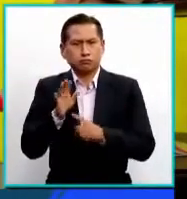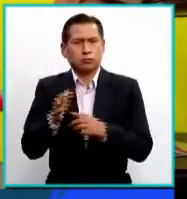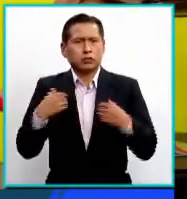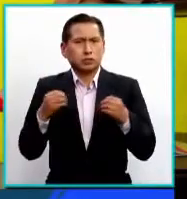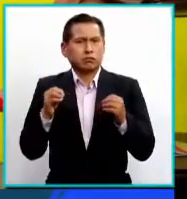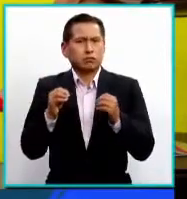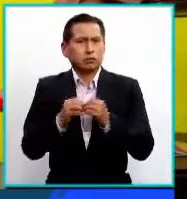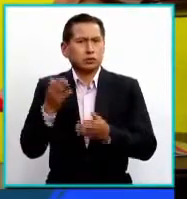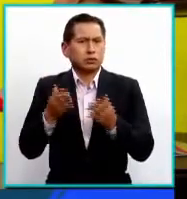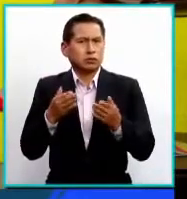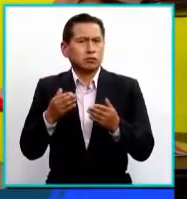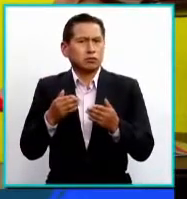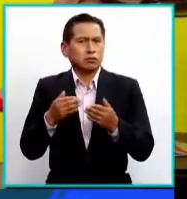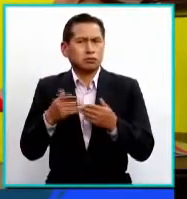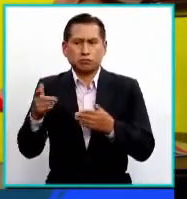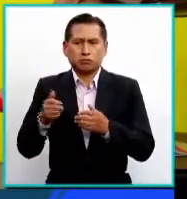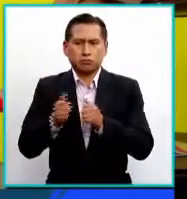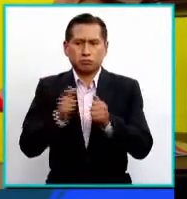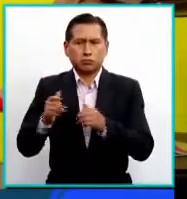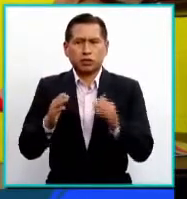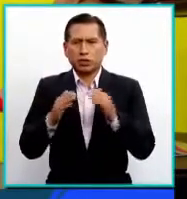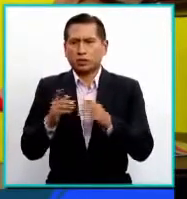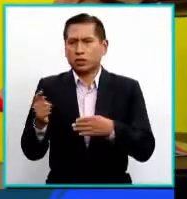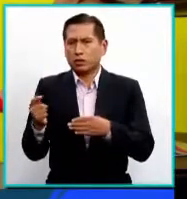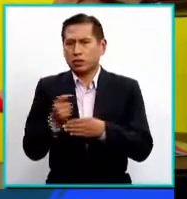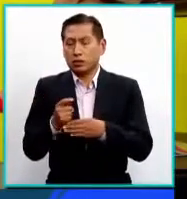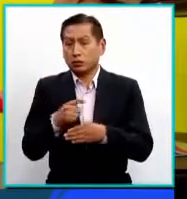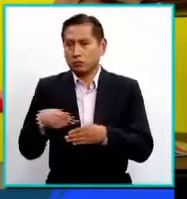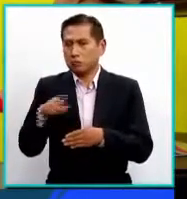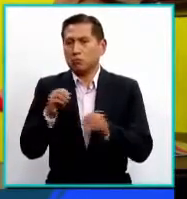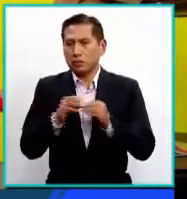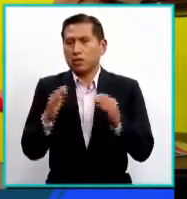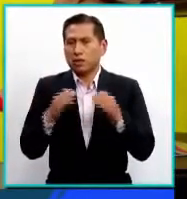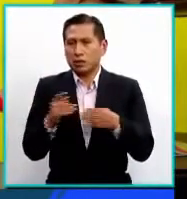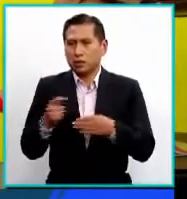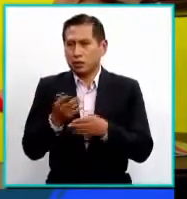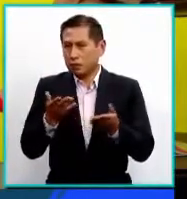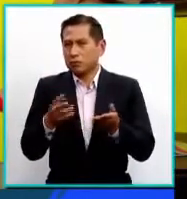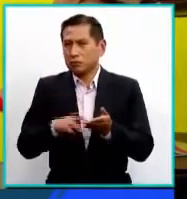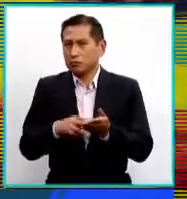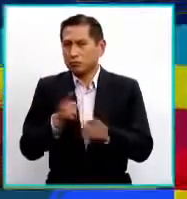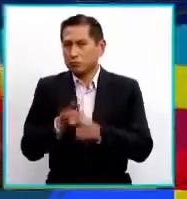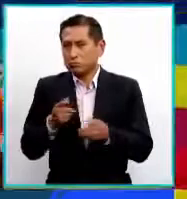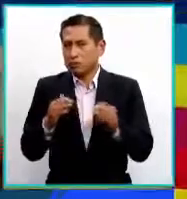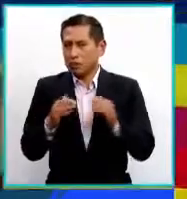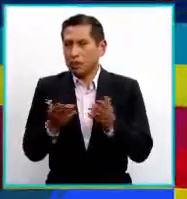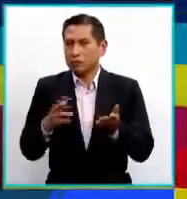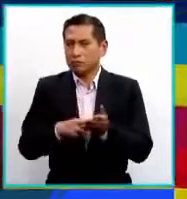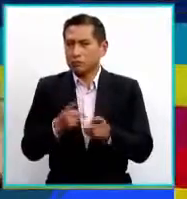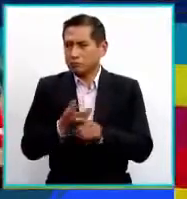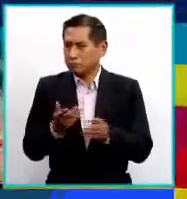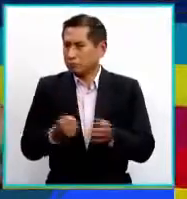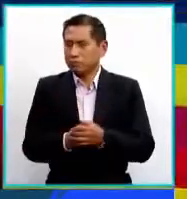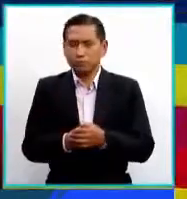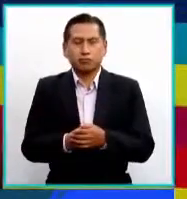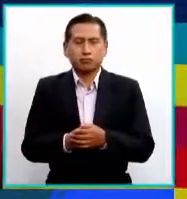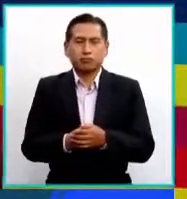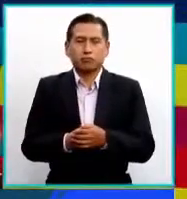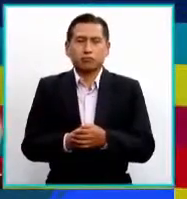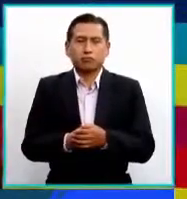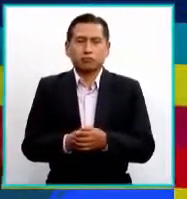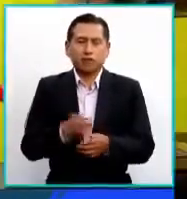presentar al concurso de Casa Taller, ¿no? Porque son además de Casa Taller, ¿no? Es como de la casa, digamos.